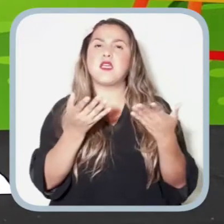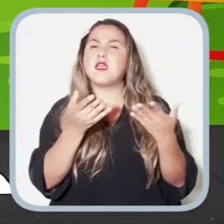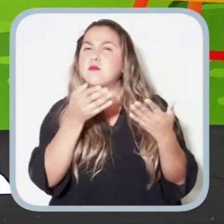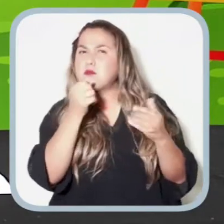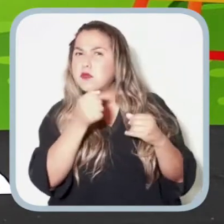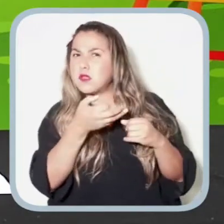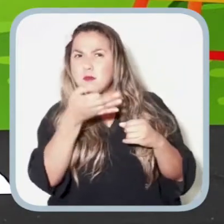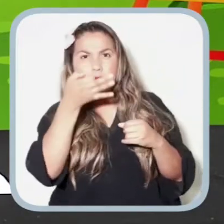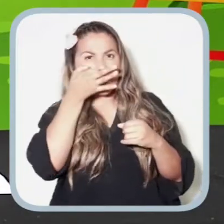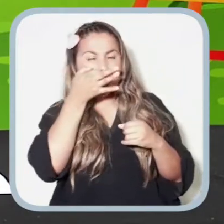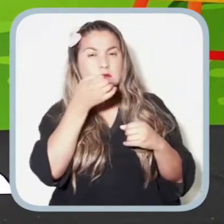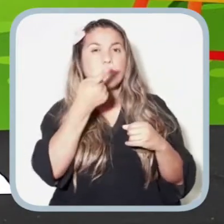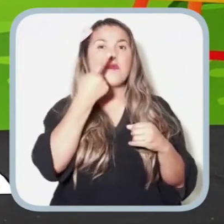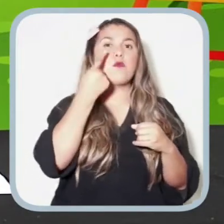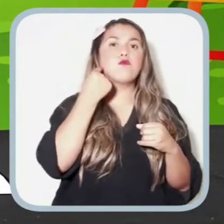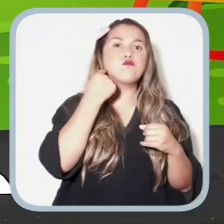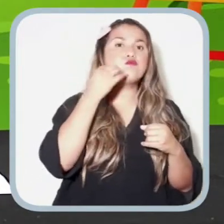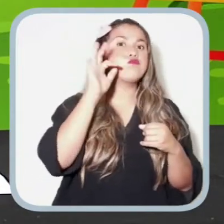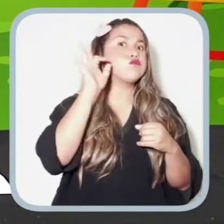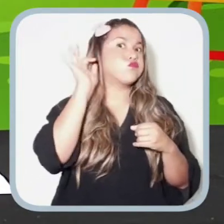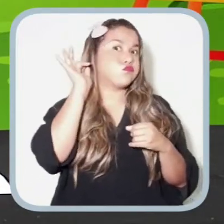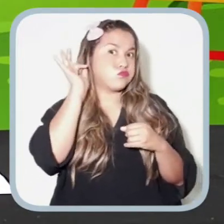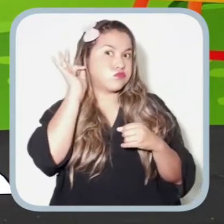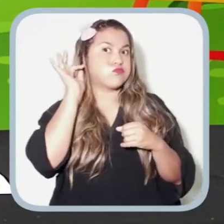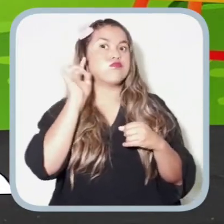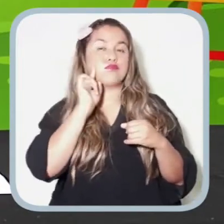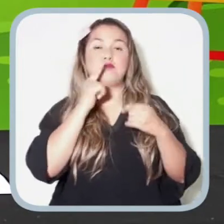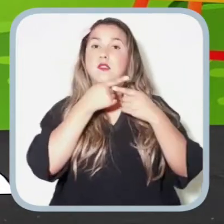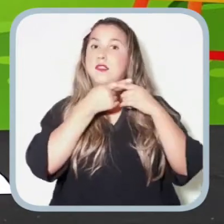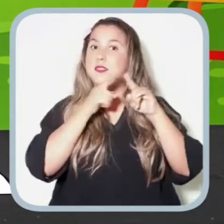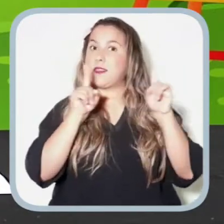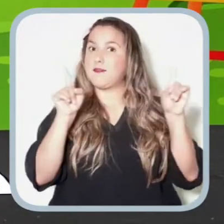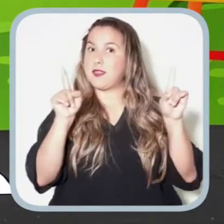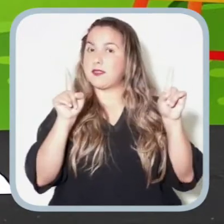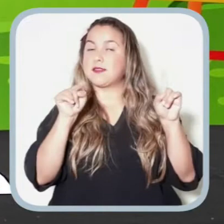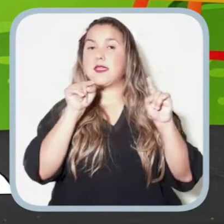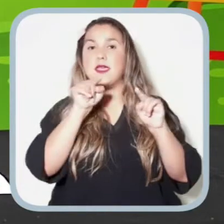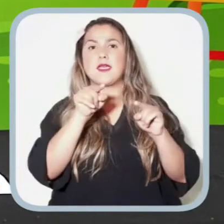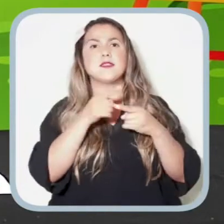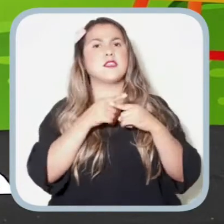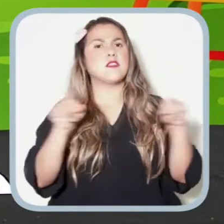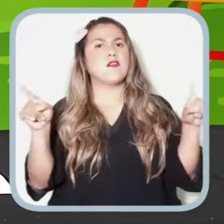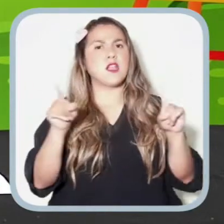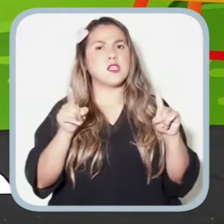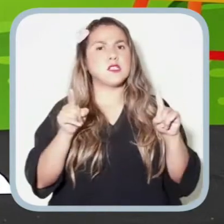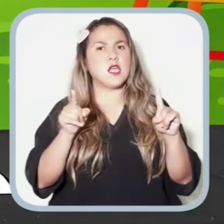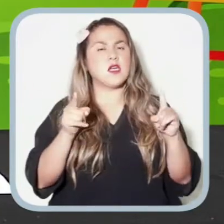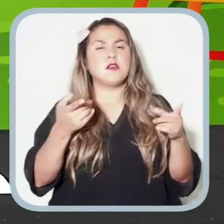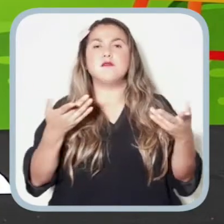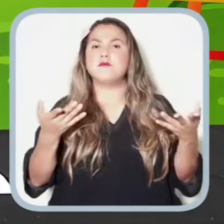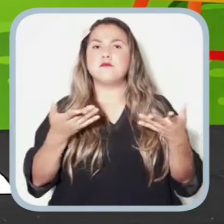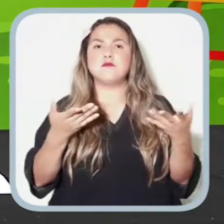significa que los machos y las hembras tienen una diferencia y esa diferencia